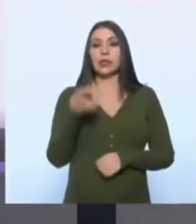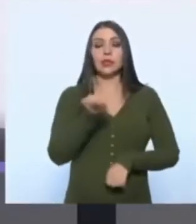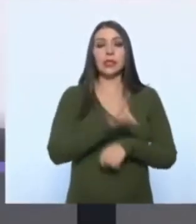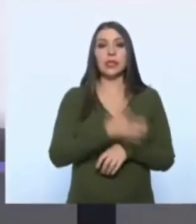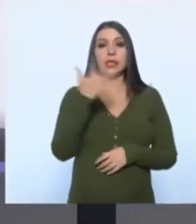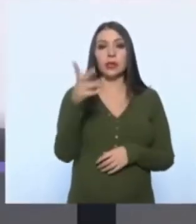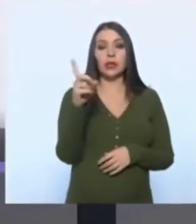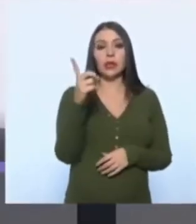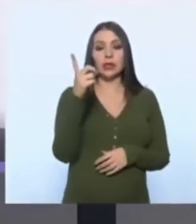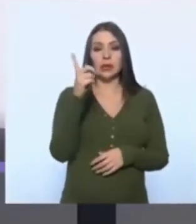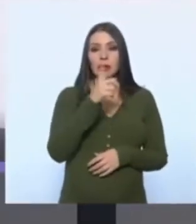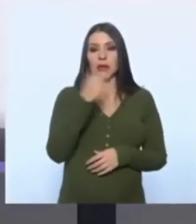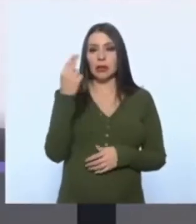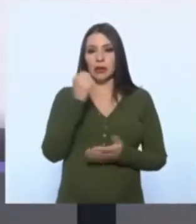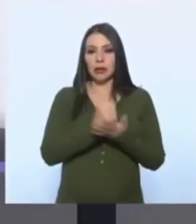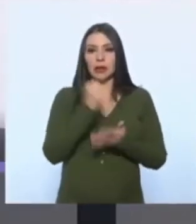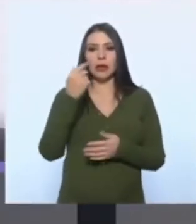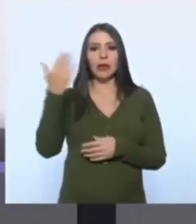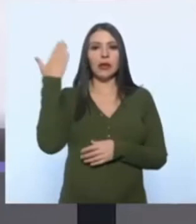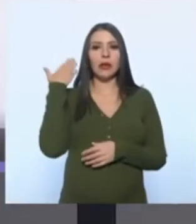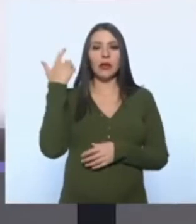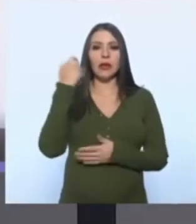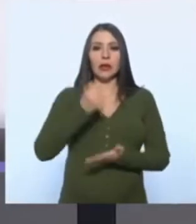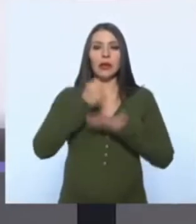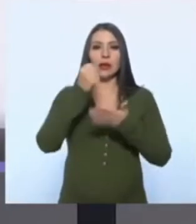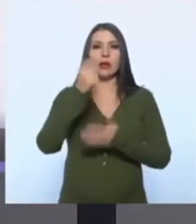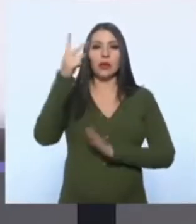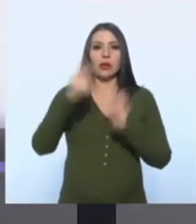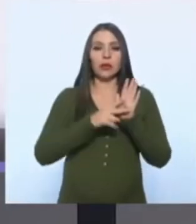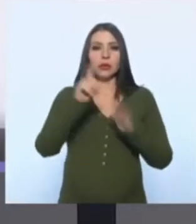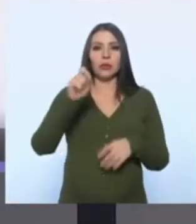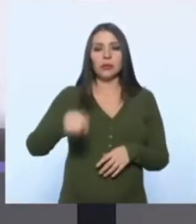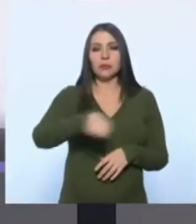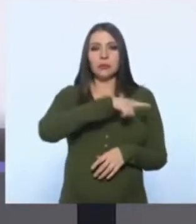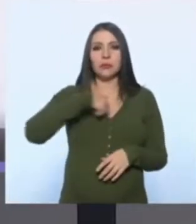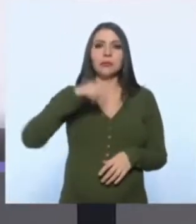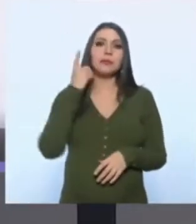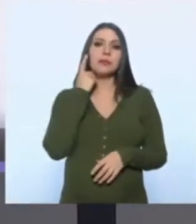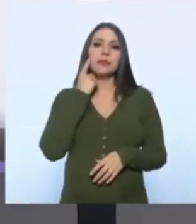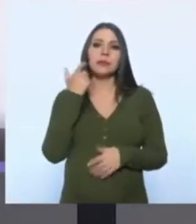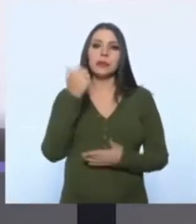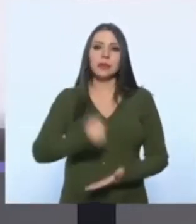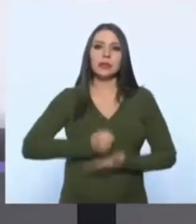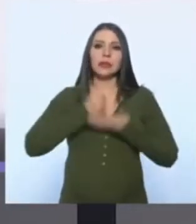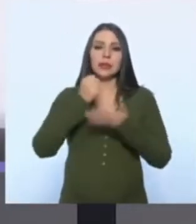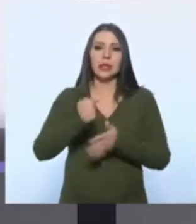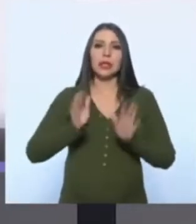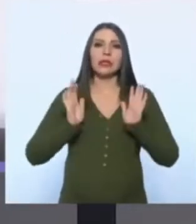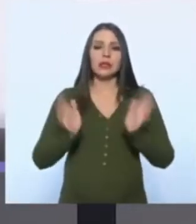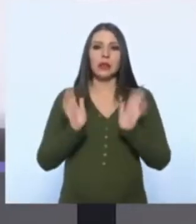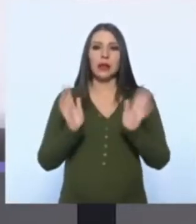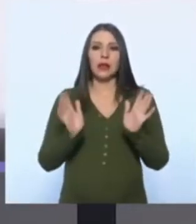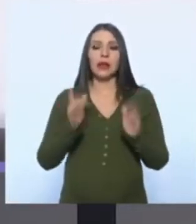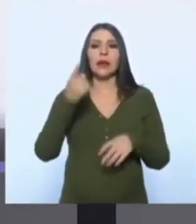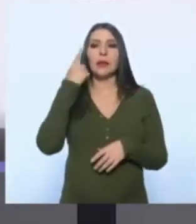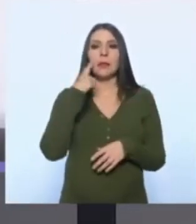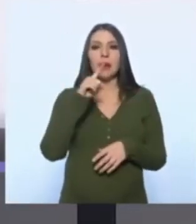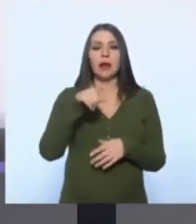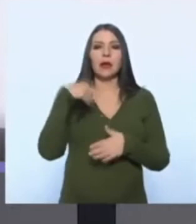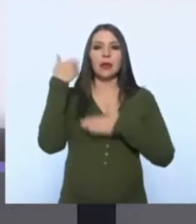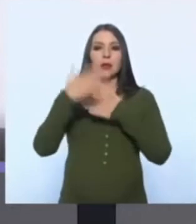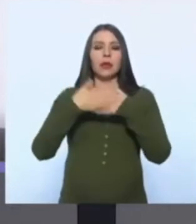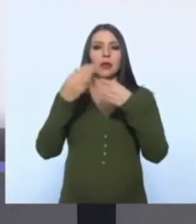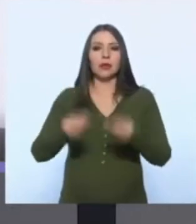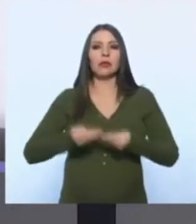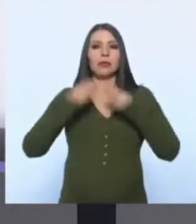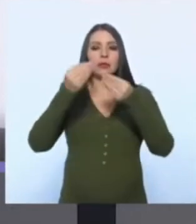hecho, en el presupuesto 2020, nosotros los diputados ya aprobamos un presupuesto que se va a este organismo